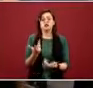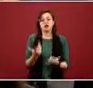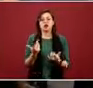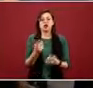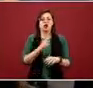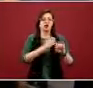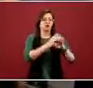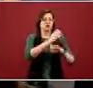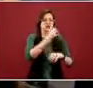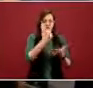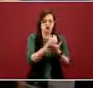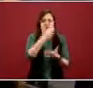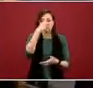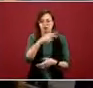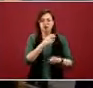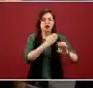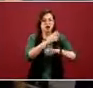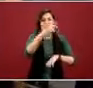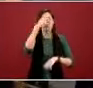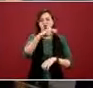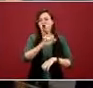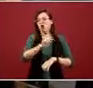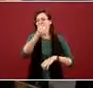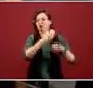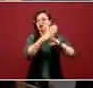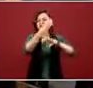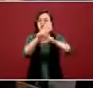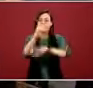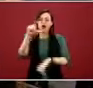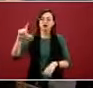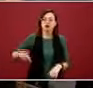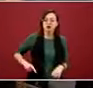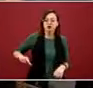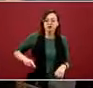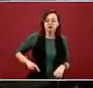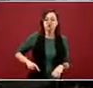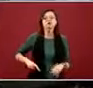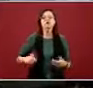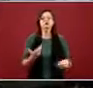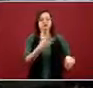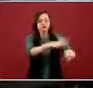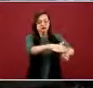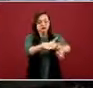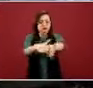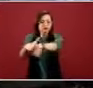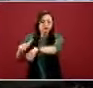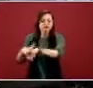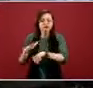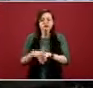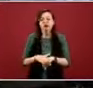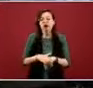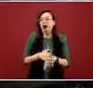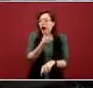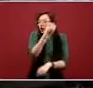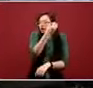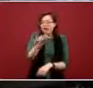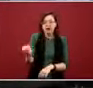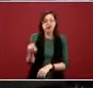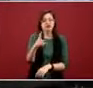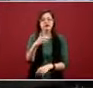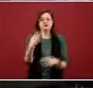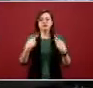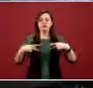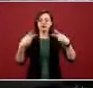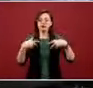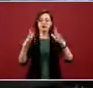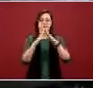gobiernos y disposiciones en la Ciudad de México, en el Estado de México y otros gobiernos locales han empezado a hacer llamamientos casi obligatorios a que la gente